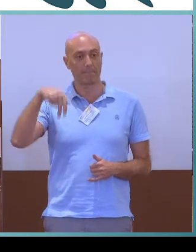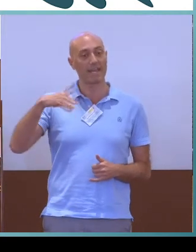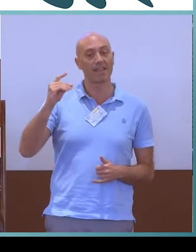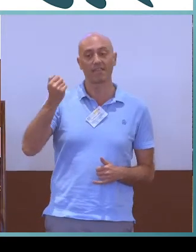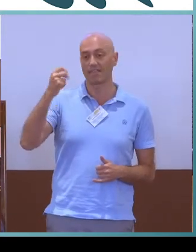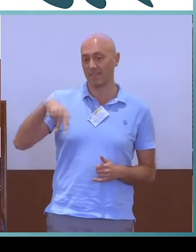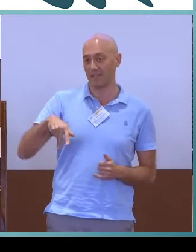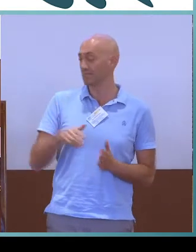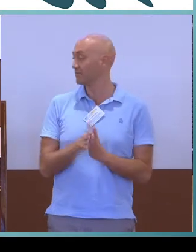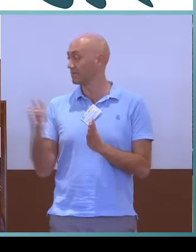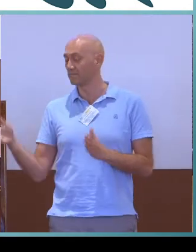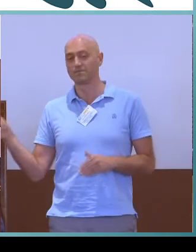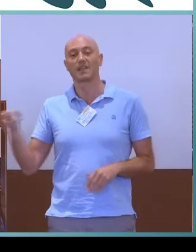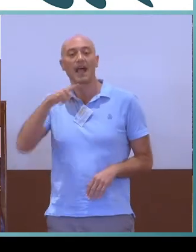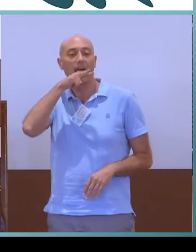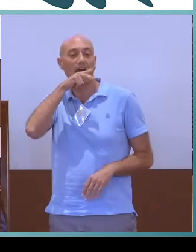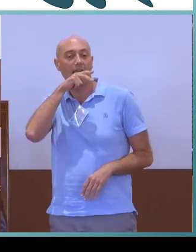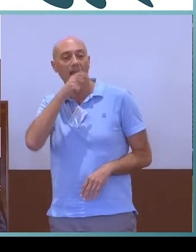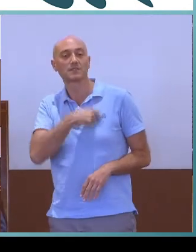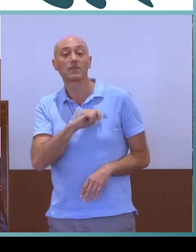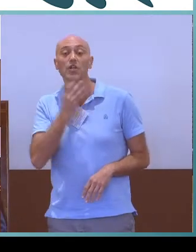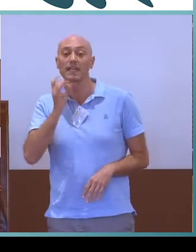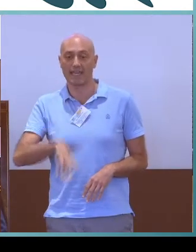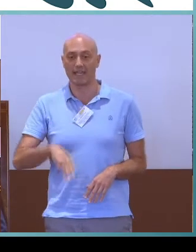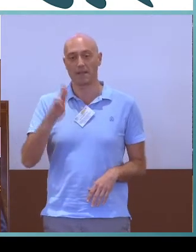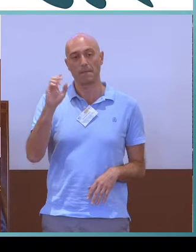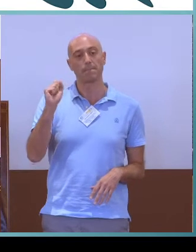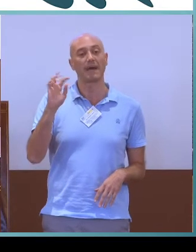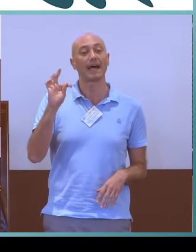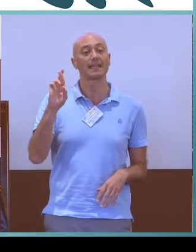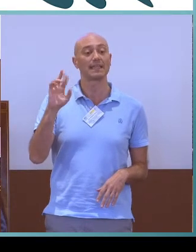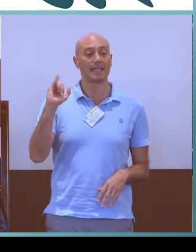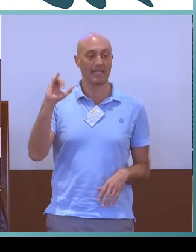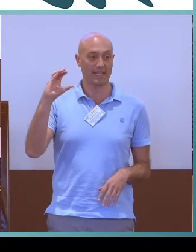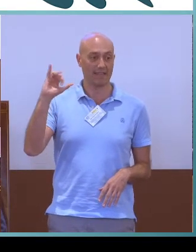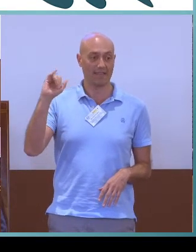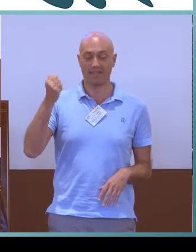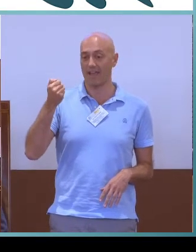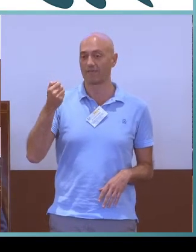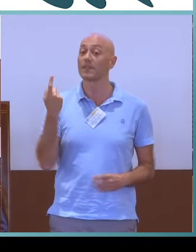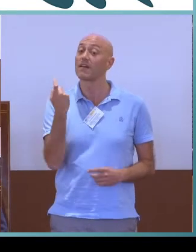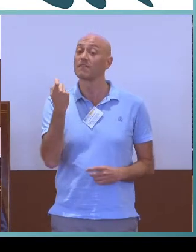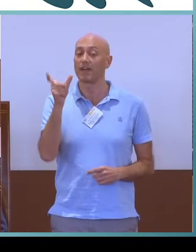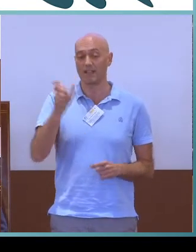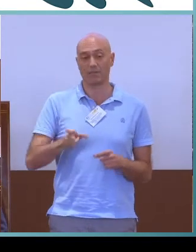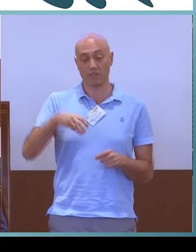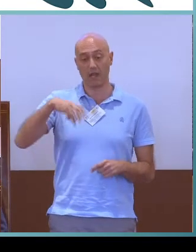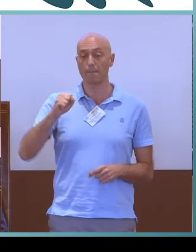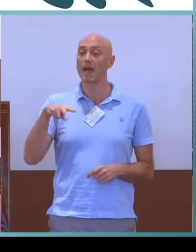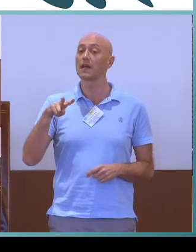representando el Centro Vasco de Cognición, Cerebro y Lenguaje, el BCBL, para presentar el